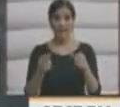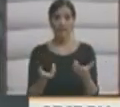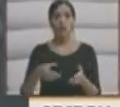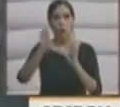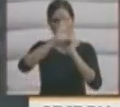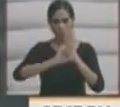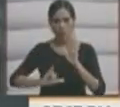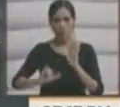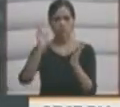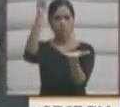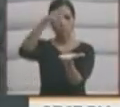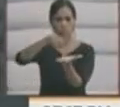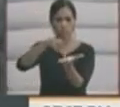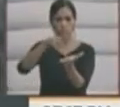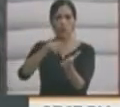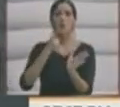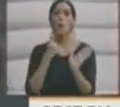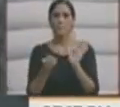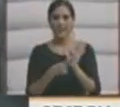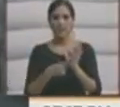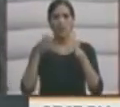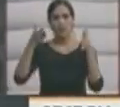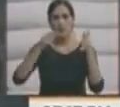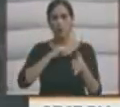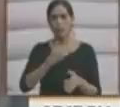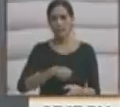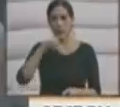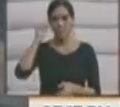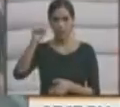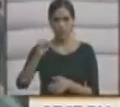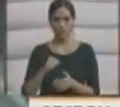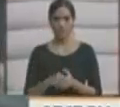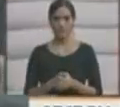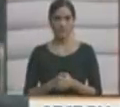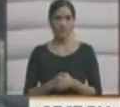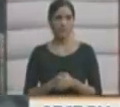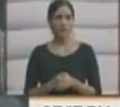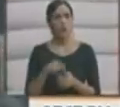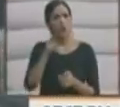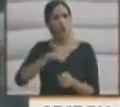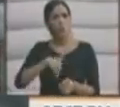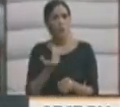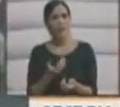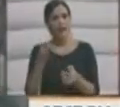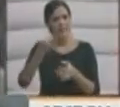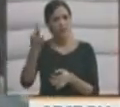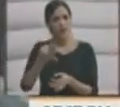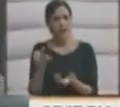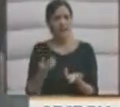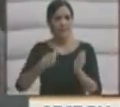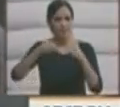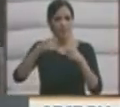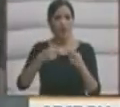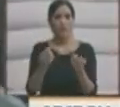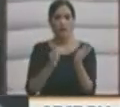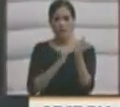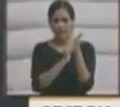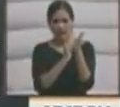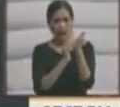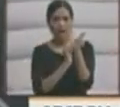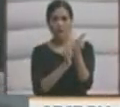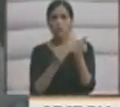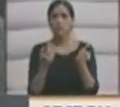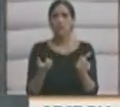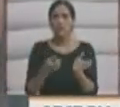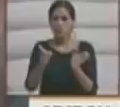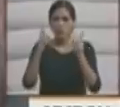constituyente cumpliendo las orientaciones de nuestro presidente Nicolás Maduro. ¿Puedes tú asegurar que esta tienda tiene remarcaje, tiene fotografía, han pasado por